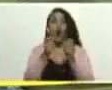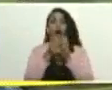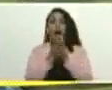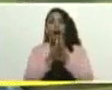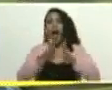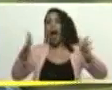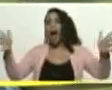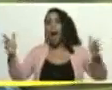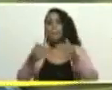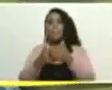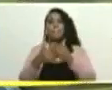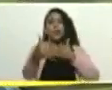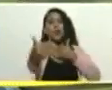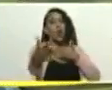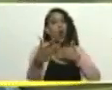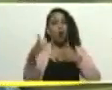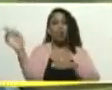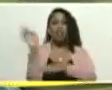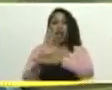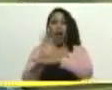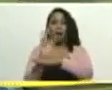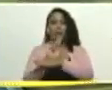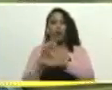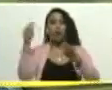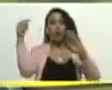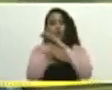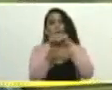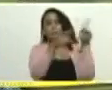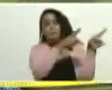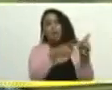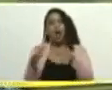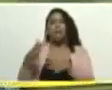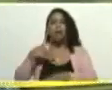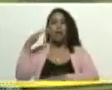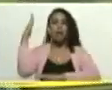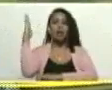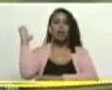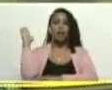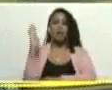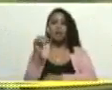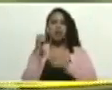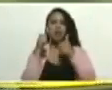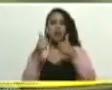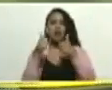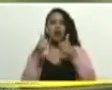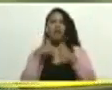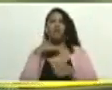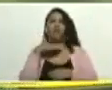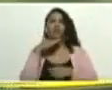y acelerado y profundo de este plan mi iglesia viene equipada